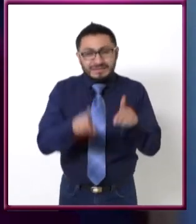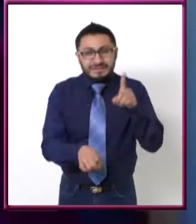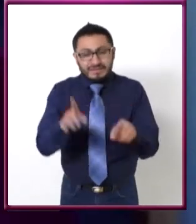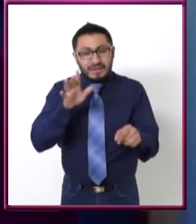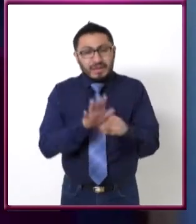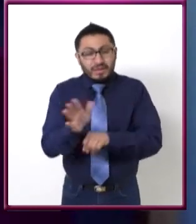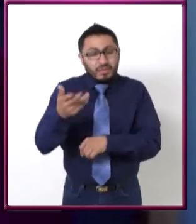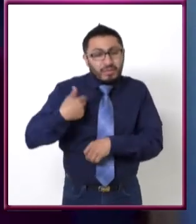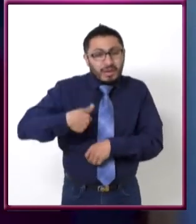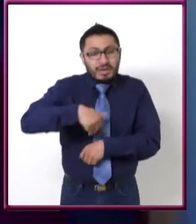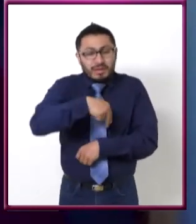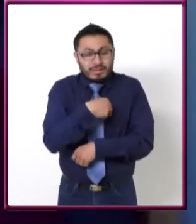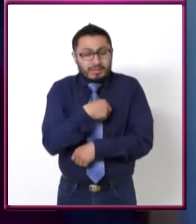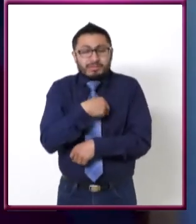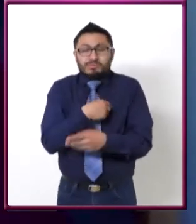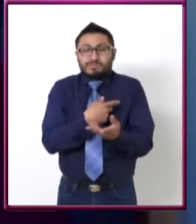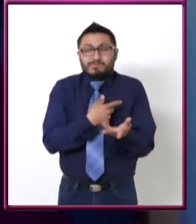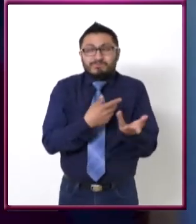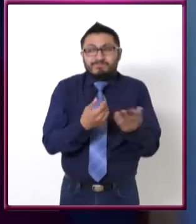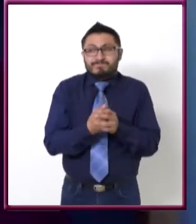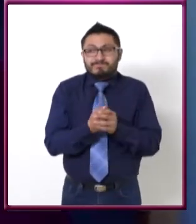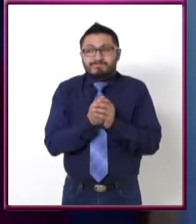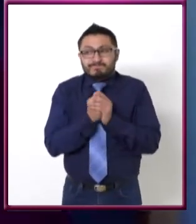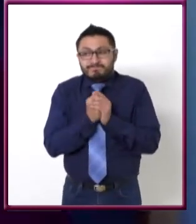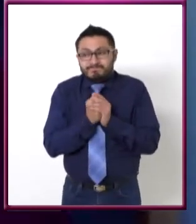qué podemos nosotros